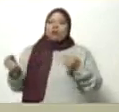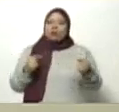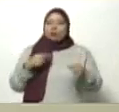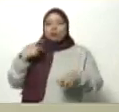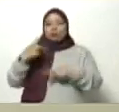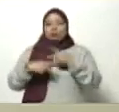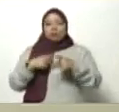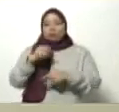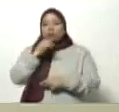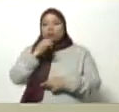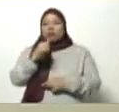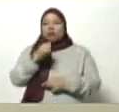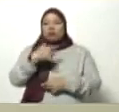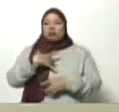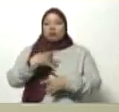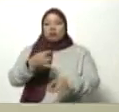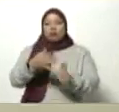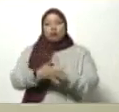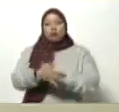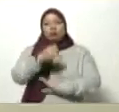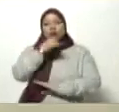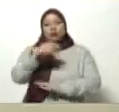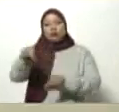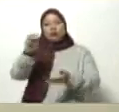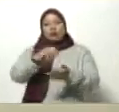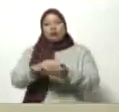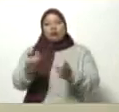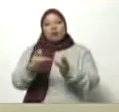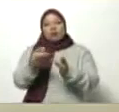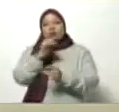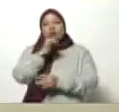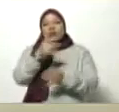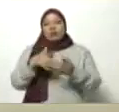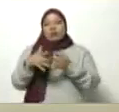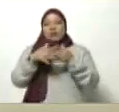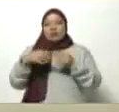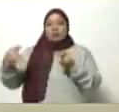proceso. Es la información y con ella vamos a retornar el contacto a los estudios de Venezolana de Televisión.